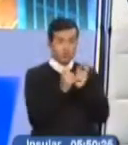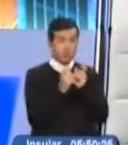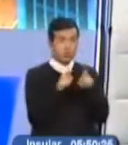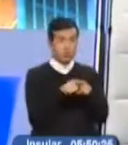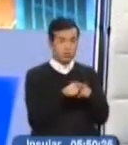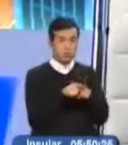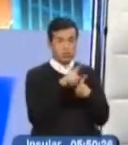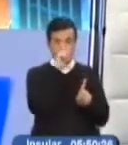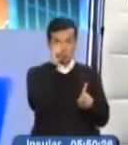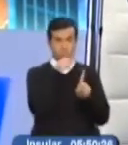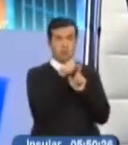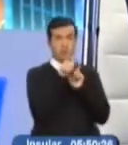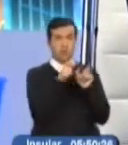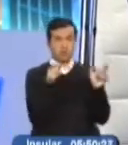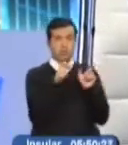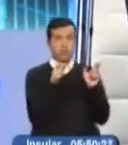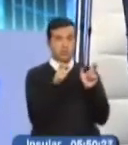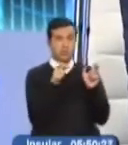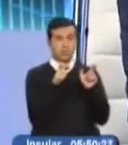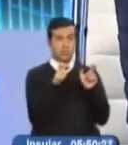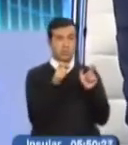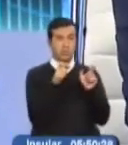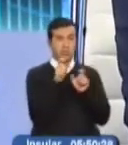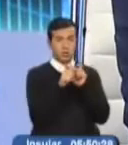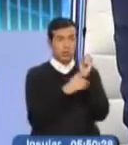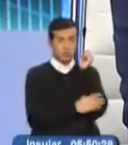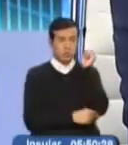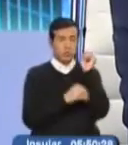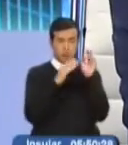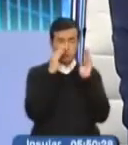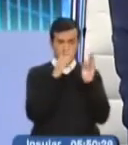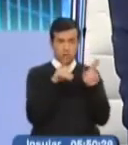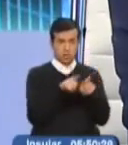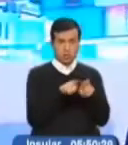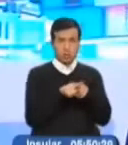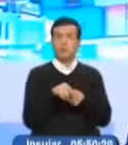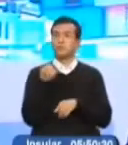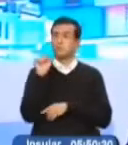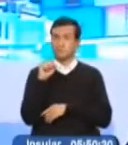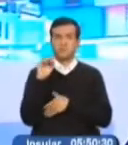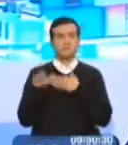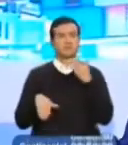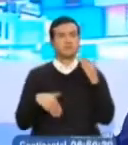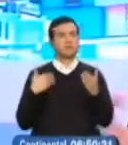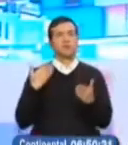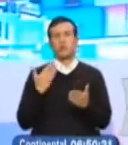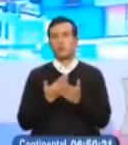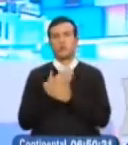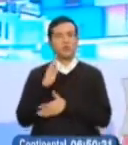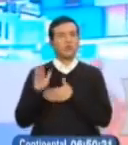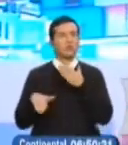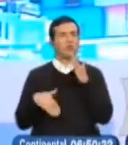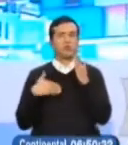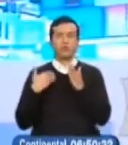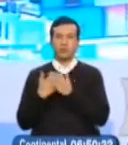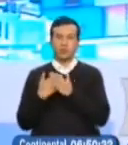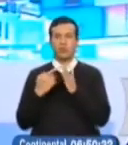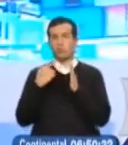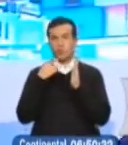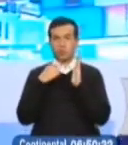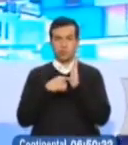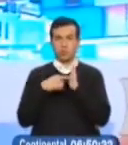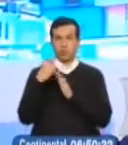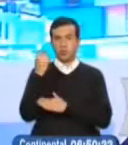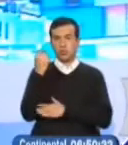que ahí apunta a sectores de población tremendamente vulnerables? También están involucrados todo el sistema financiero, tanto el